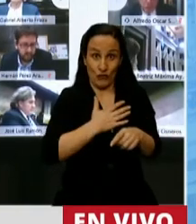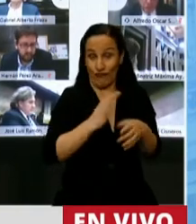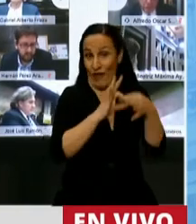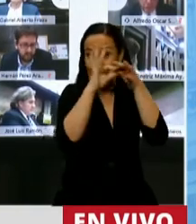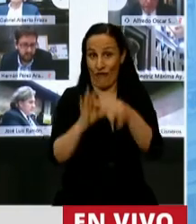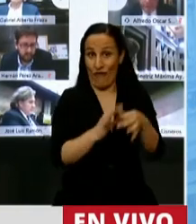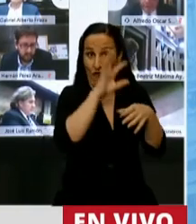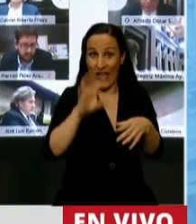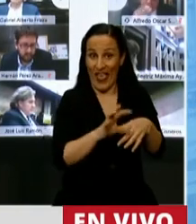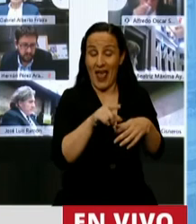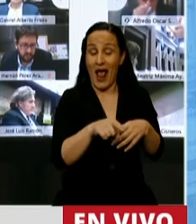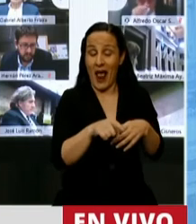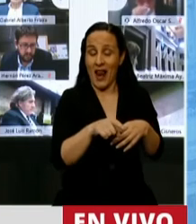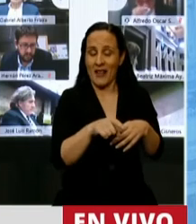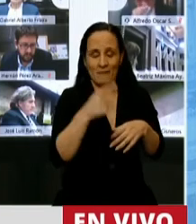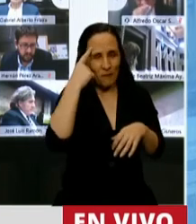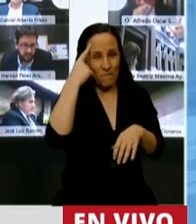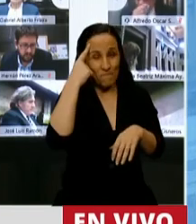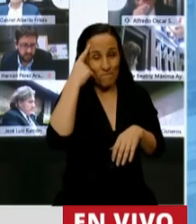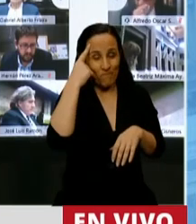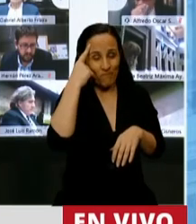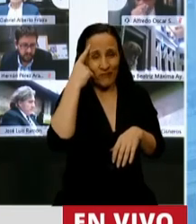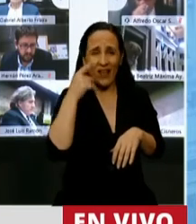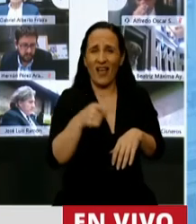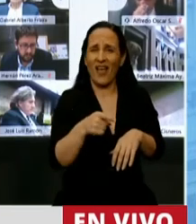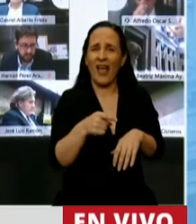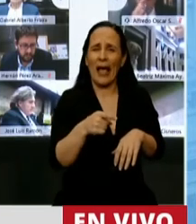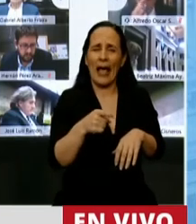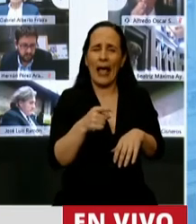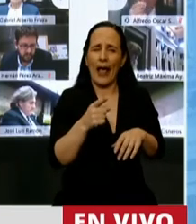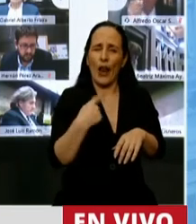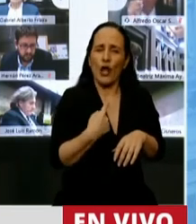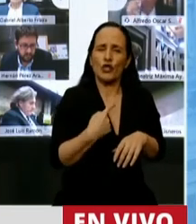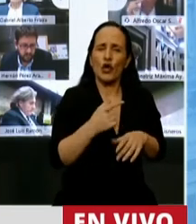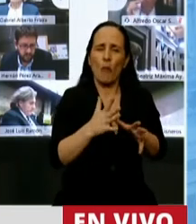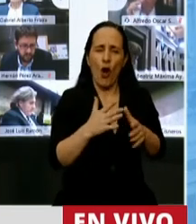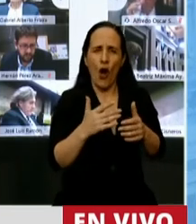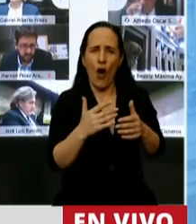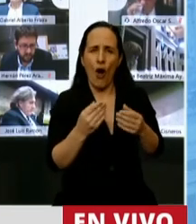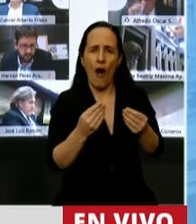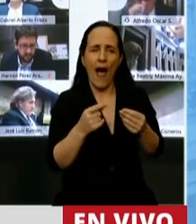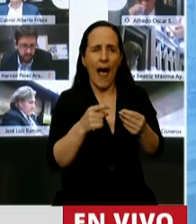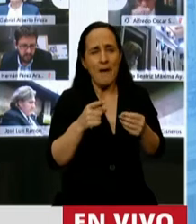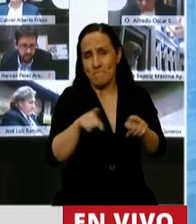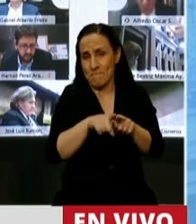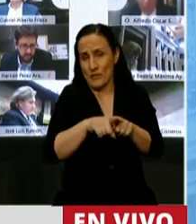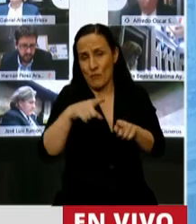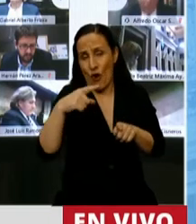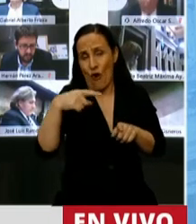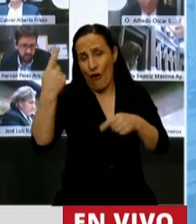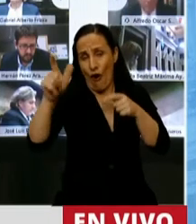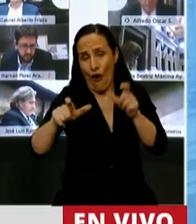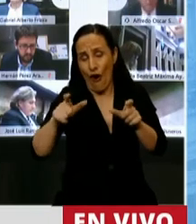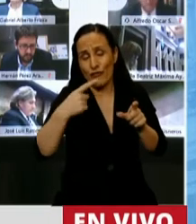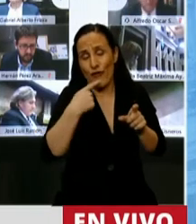somos, pensamos que no podemos ni debemos caer en la tentación de considerar, como muchos